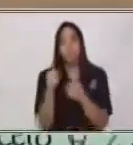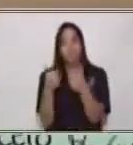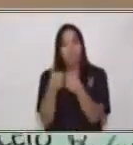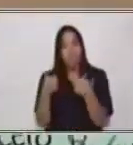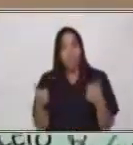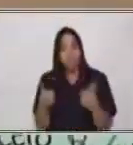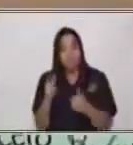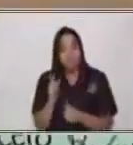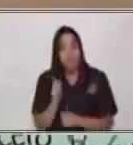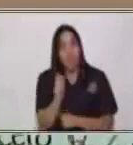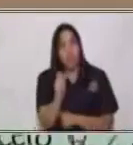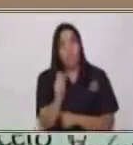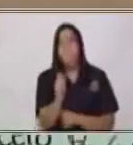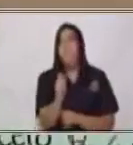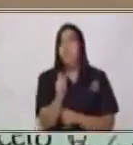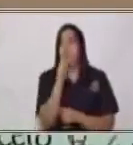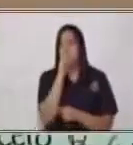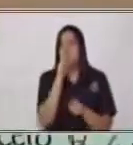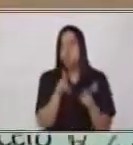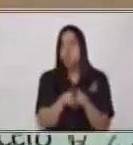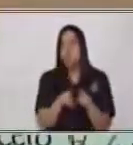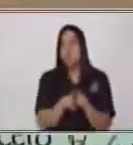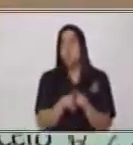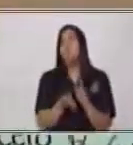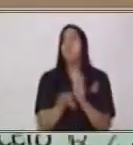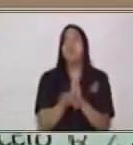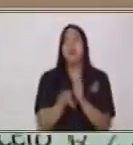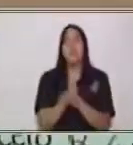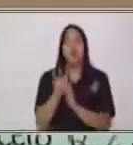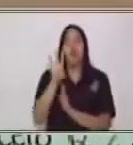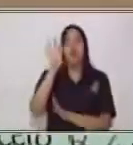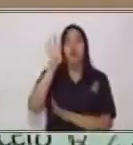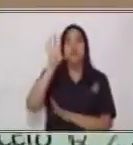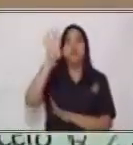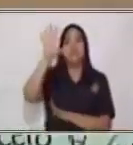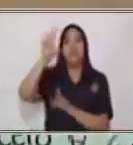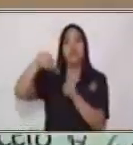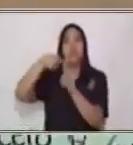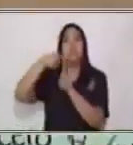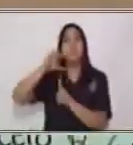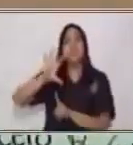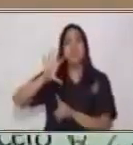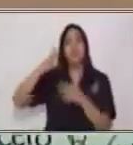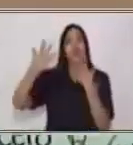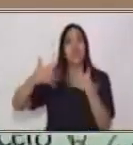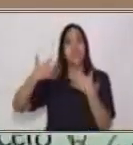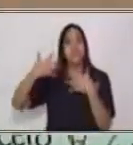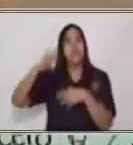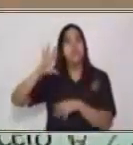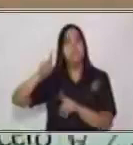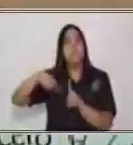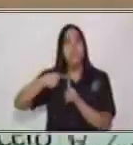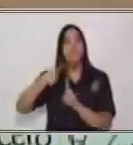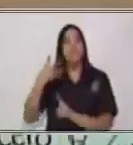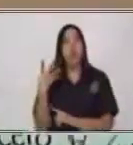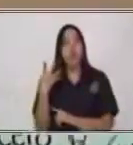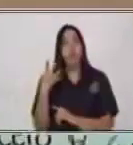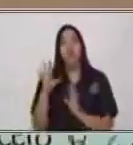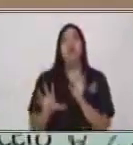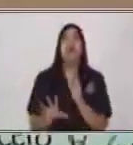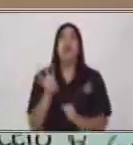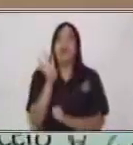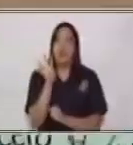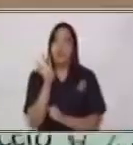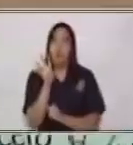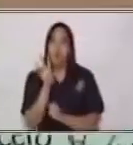los billetes y decimos 5 más 5, 10 más 4, excelente,